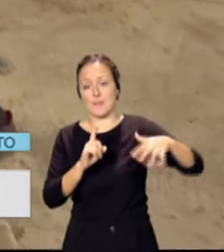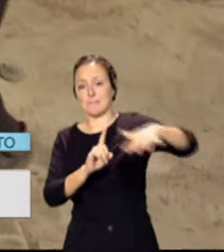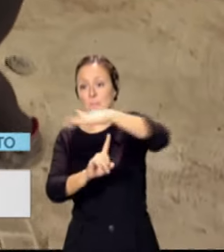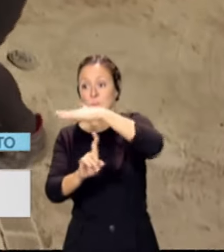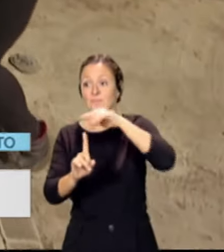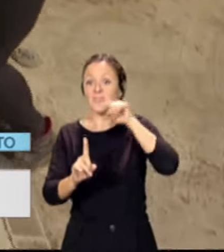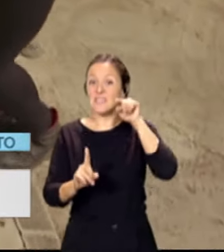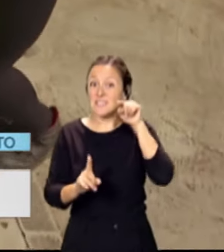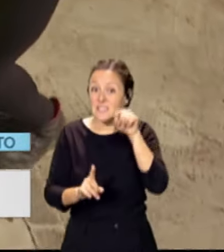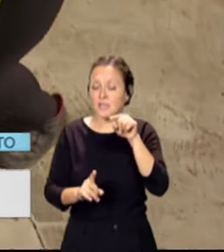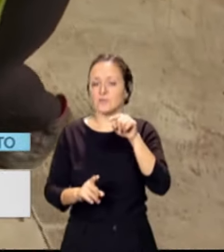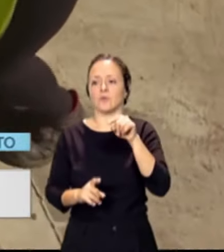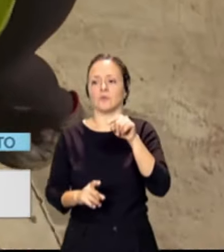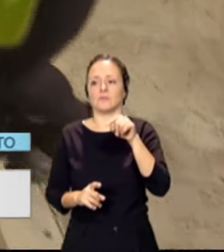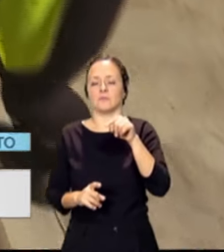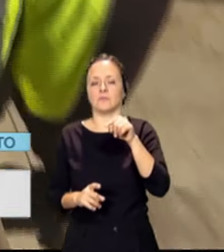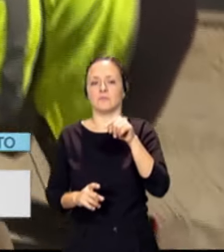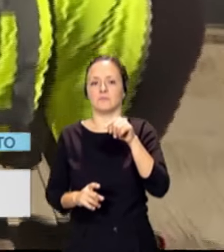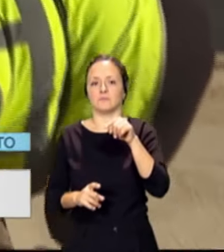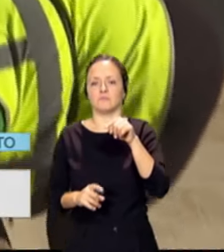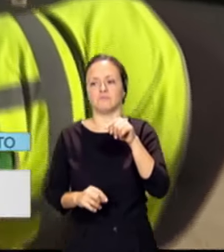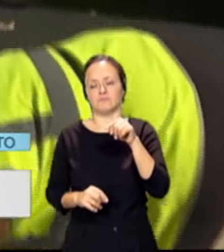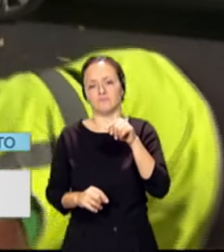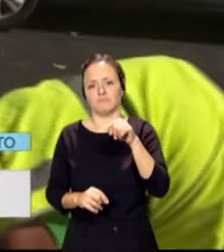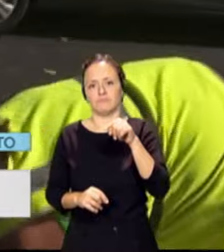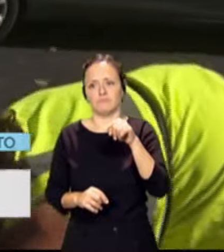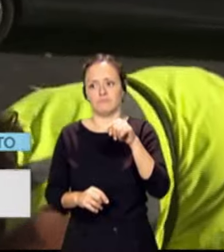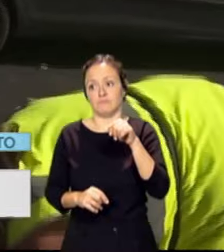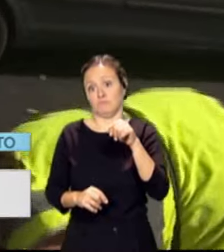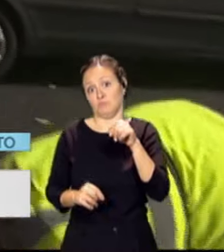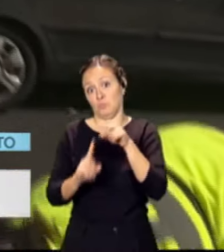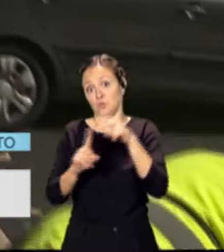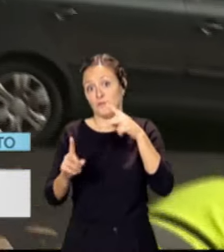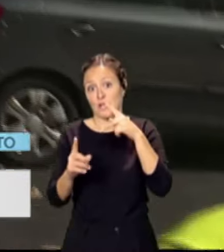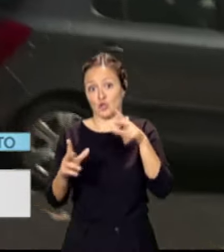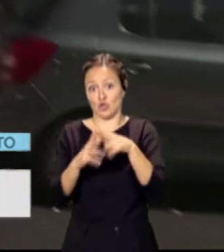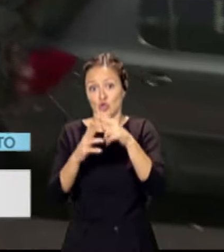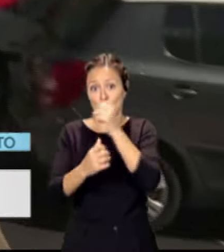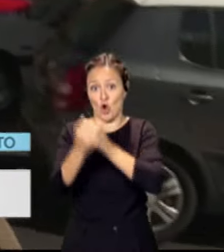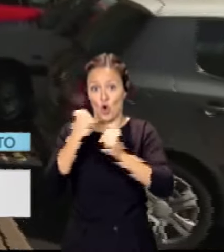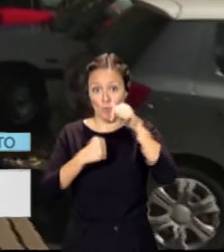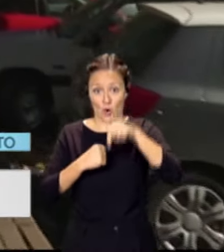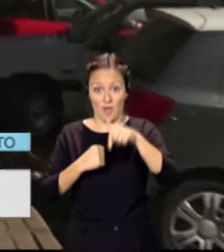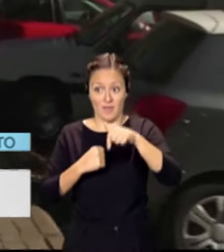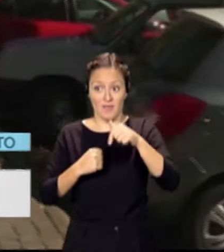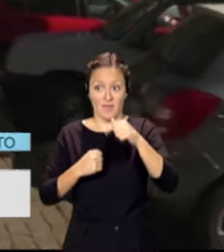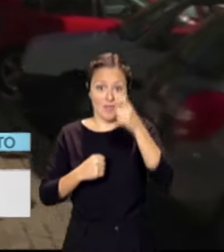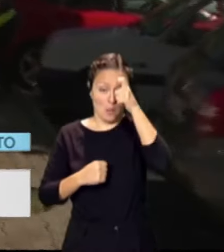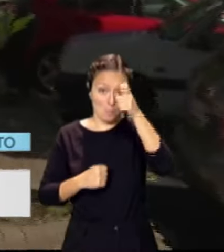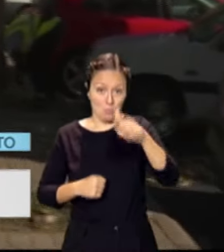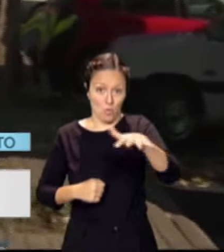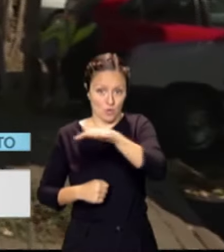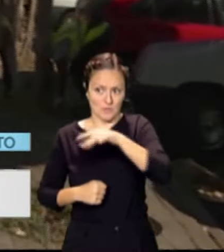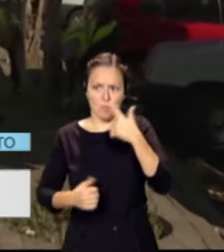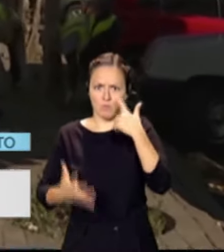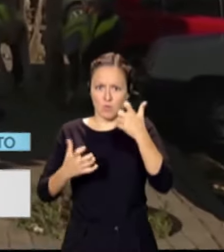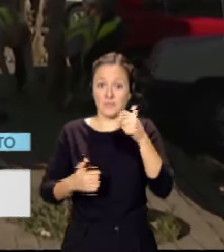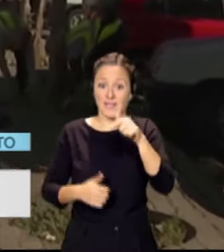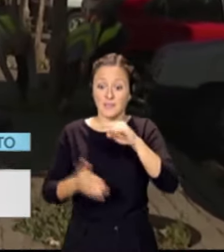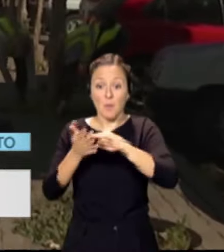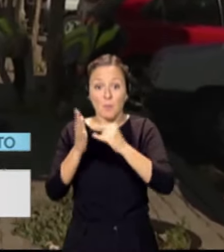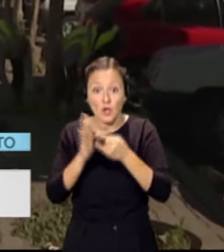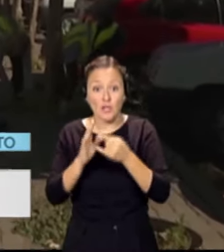los lugares especialmente destacados socioeconómicos del municipio y ese proyecto del servicio